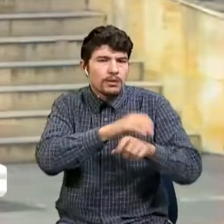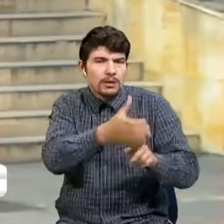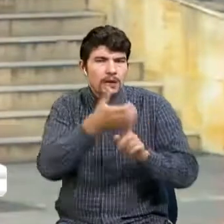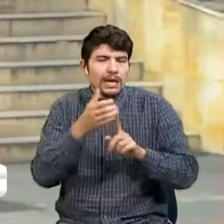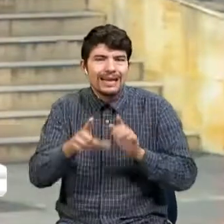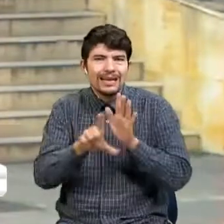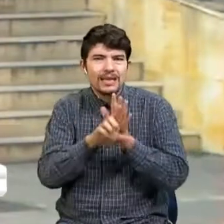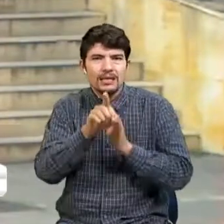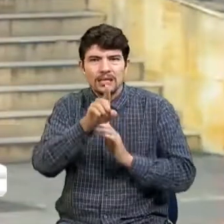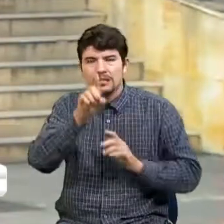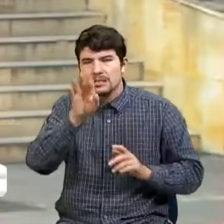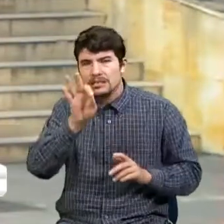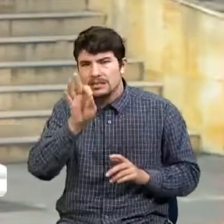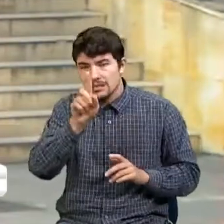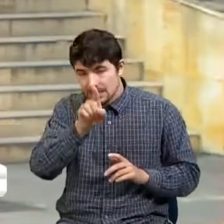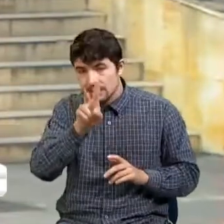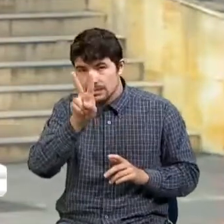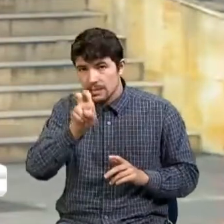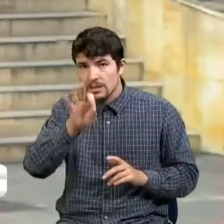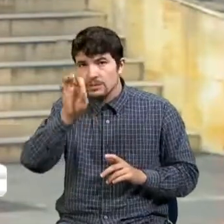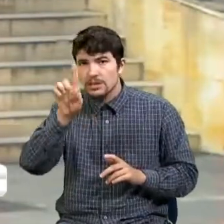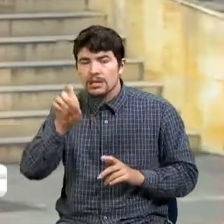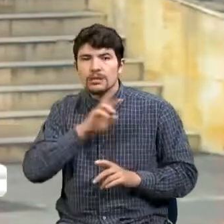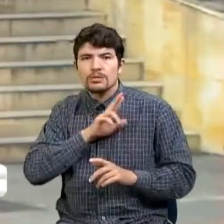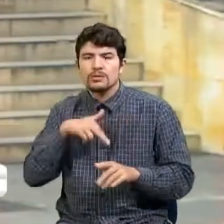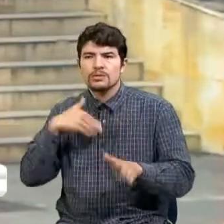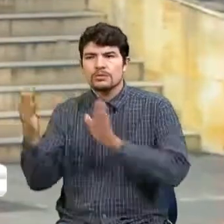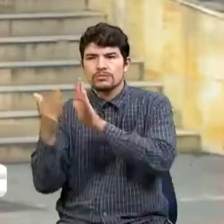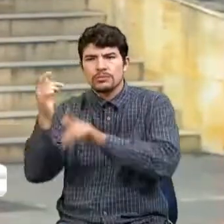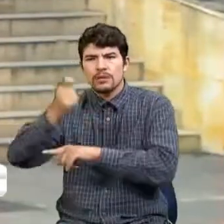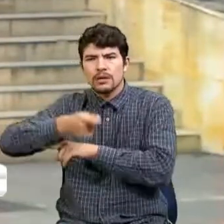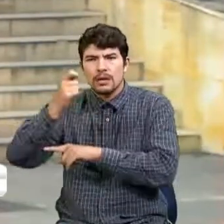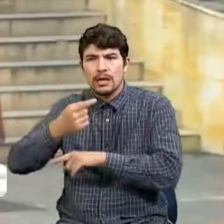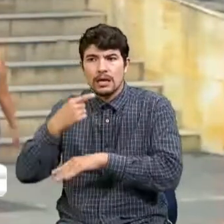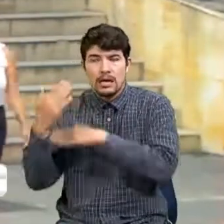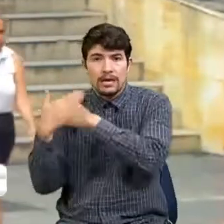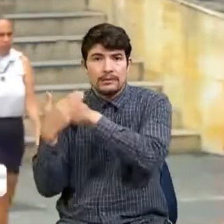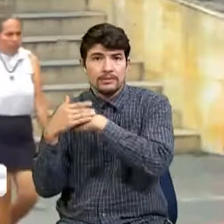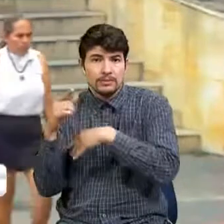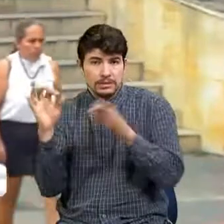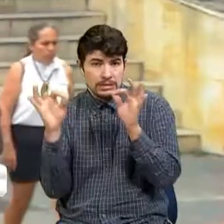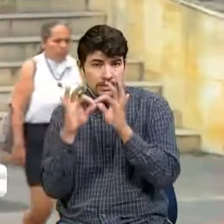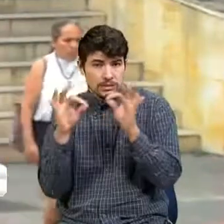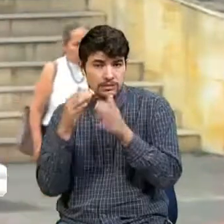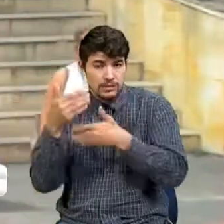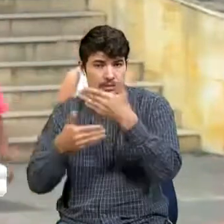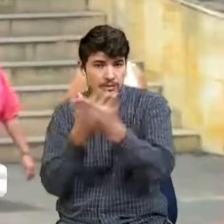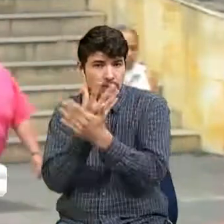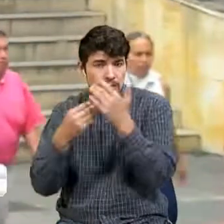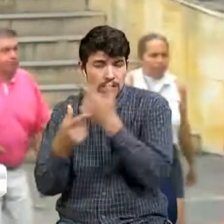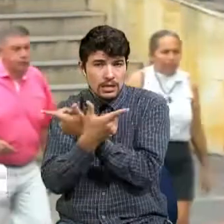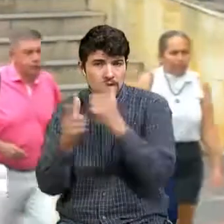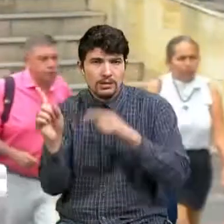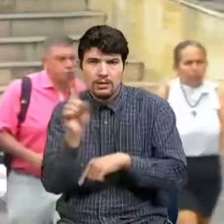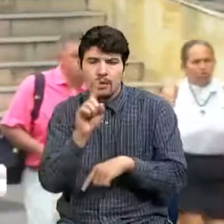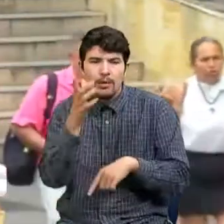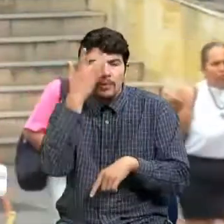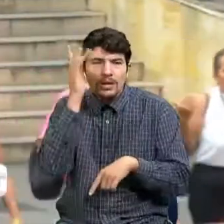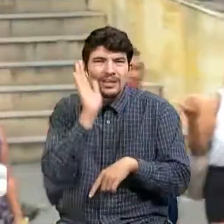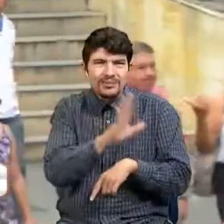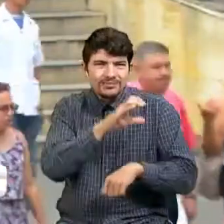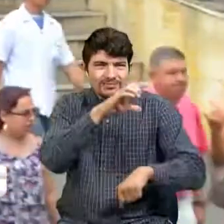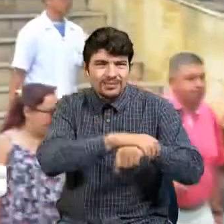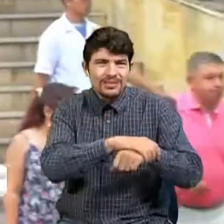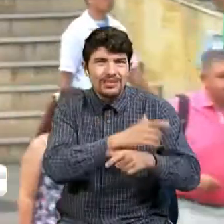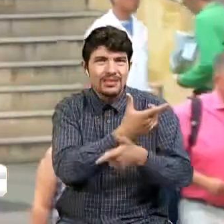1786 pues hablamos con abogados penalistas y advierten que no es tan sencillo porque la medida de aseguramiento que cobija a